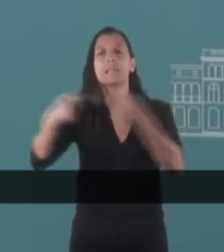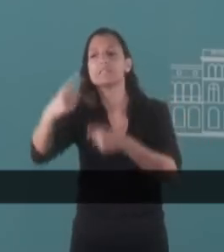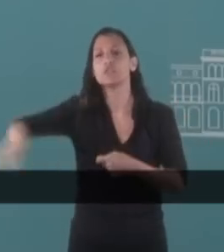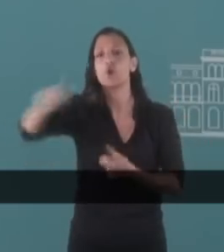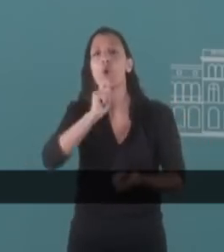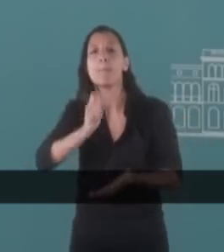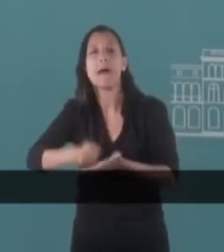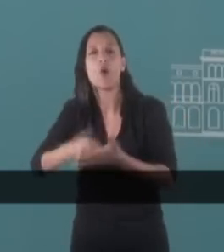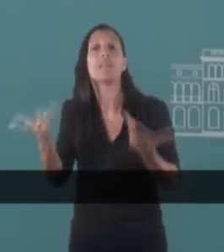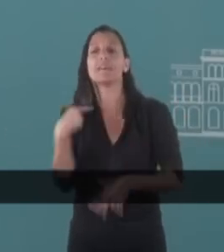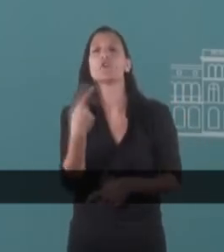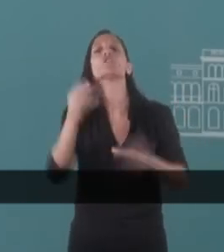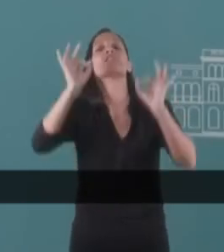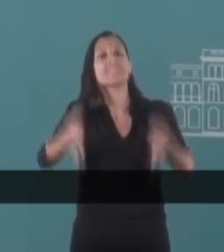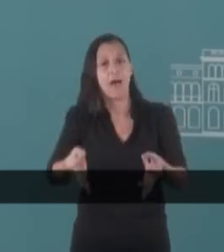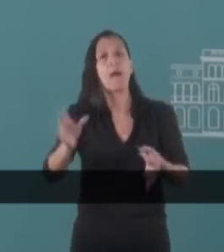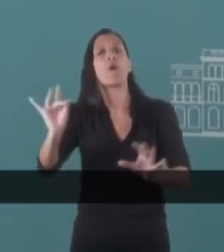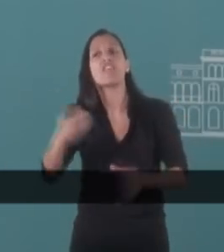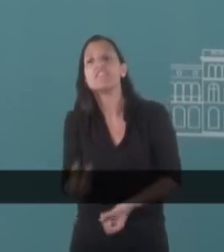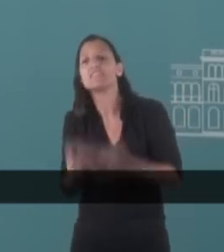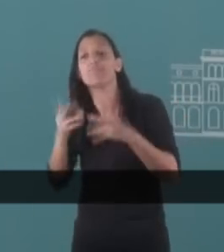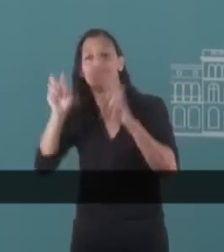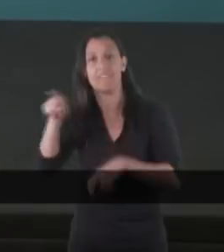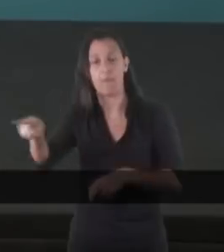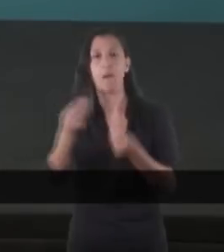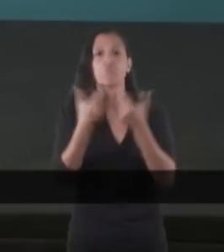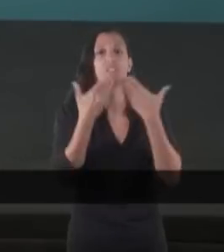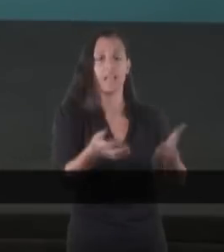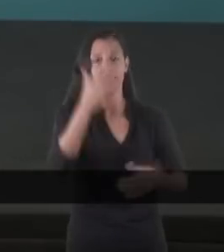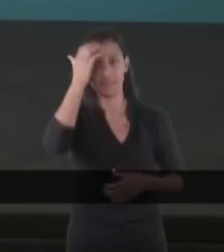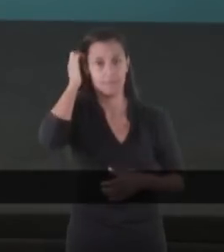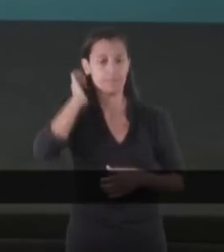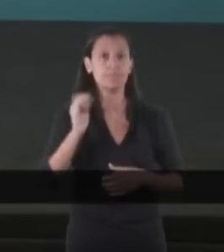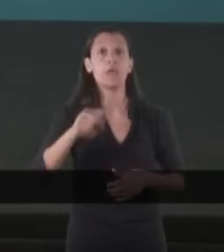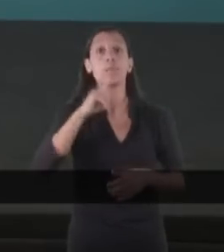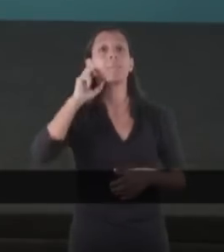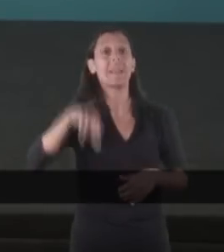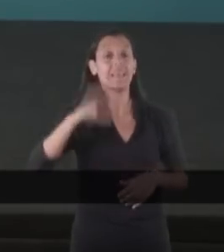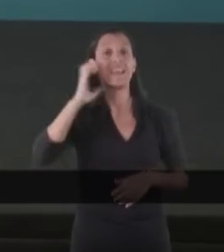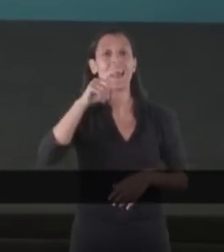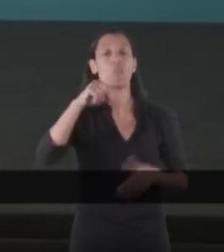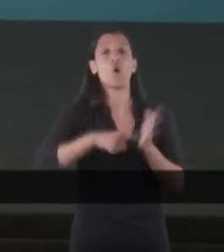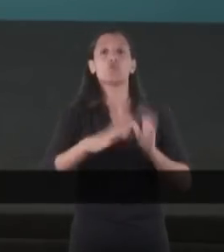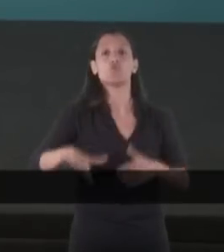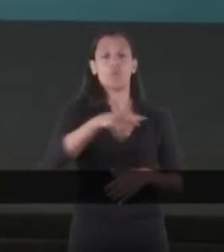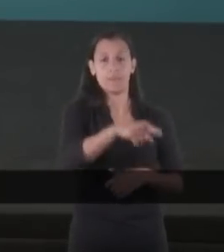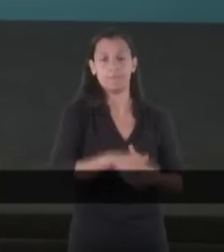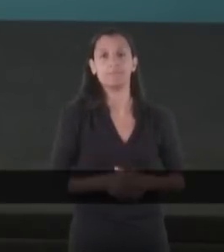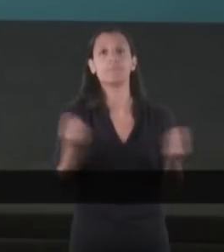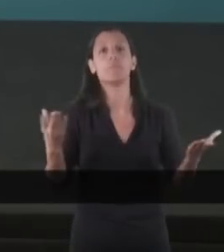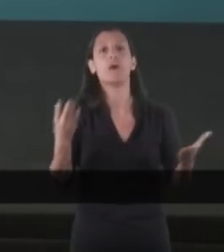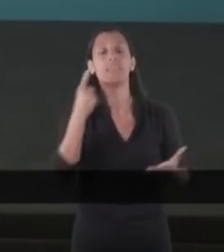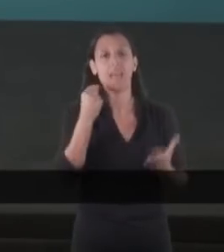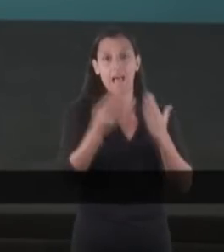Entonces entendemos que les sea difícil hablar del tema. Muchas gracias, Fabián. Martín Fernández, de Radio Ciudad. Hola